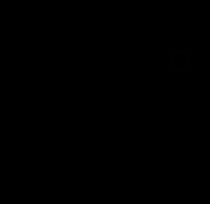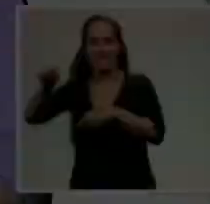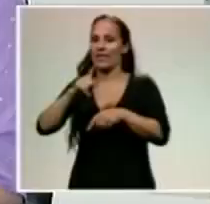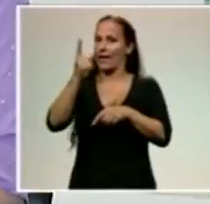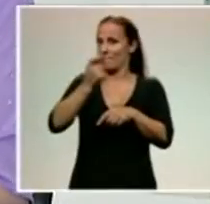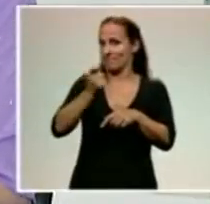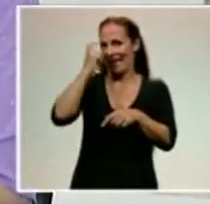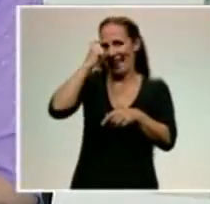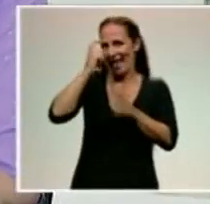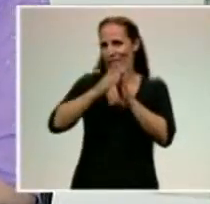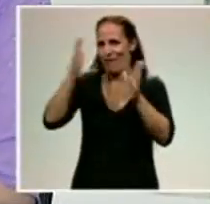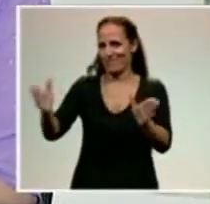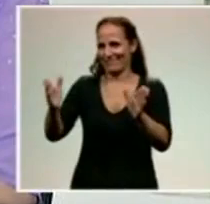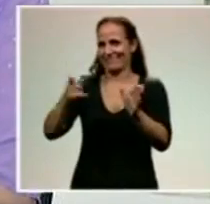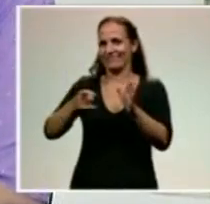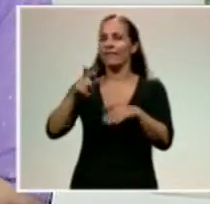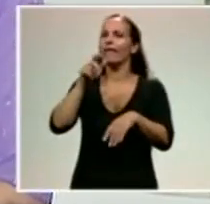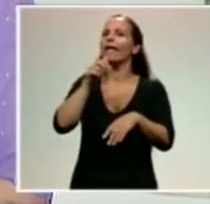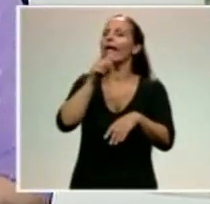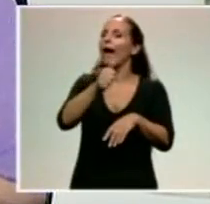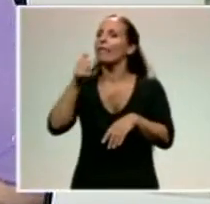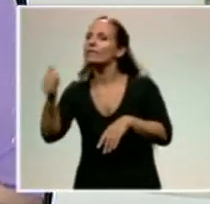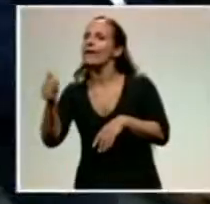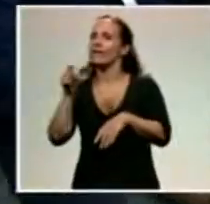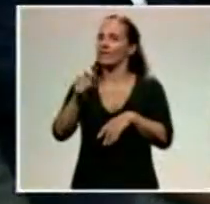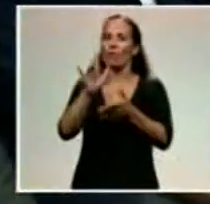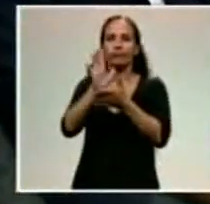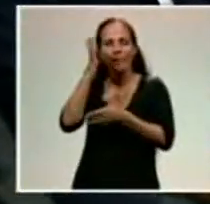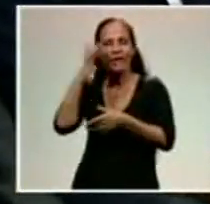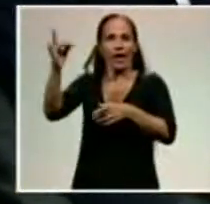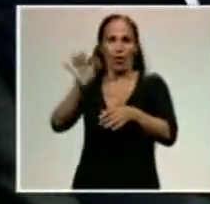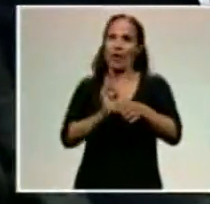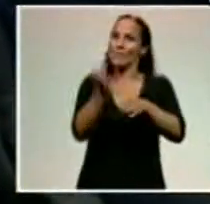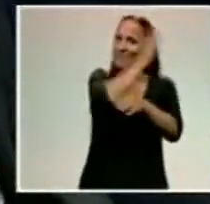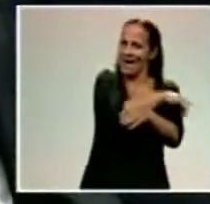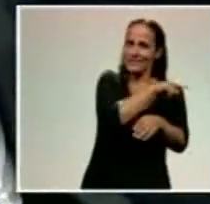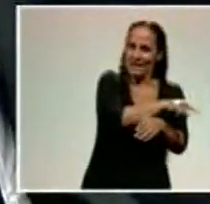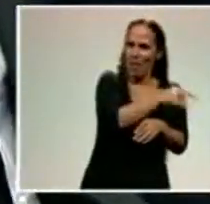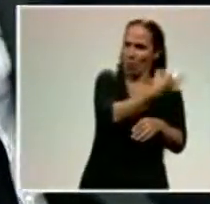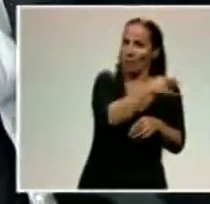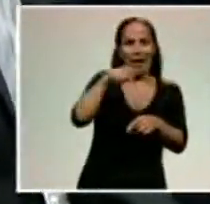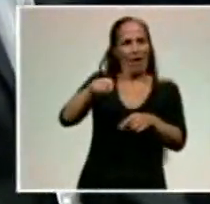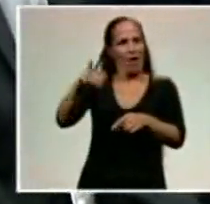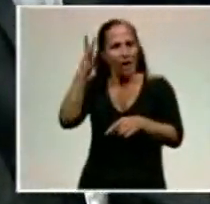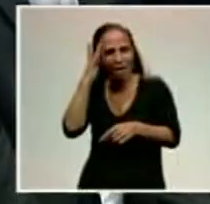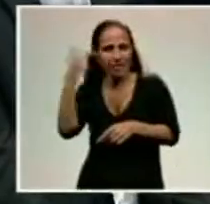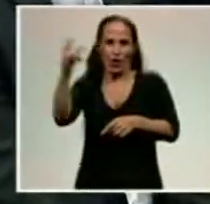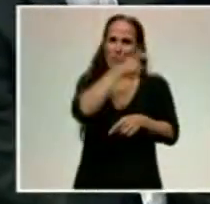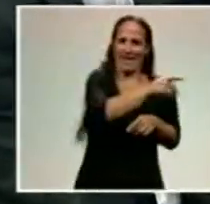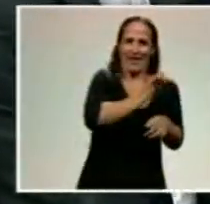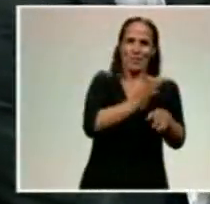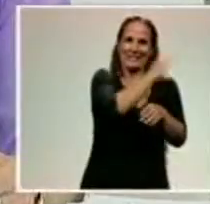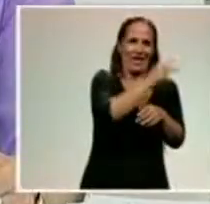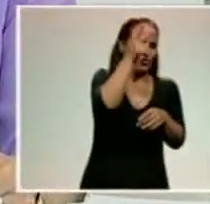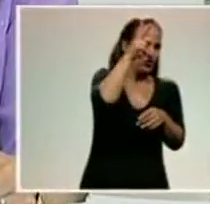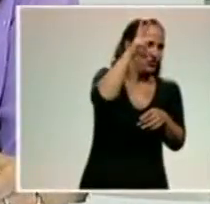mundo. La línea de bandera superó su cifra récord del año pasado, cuando viajaron 880.000 personas. Pero a último